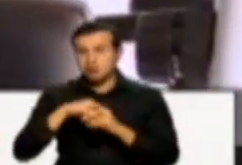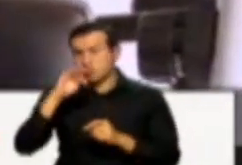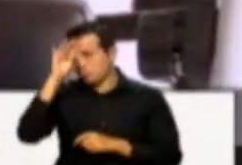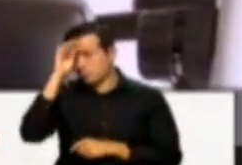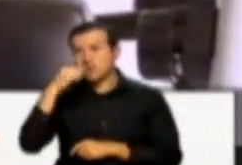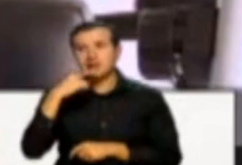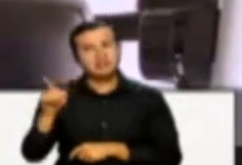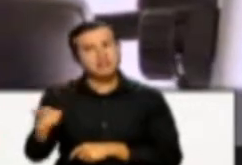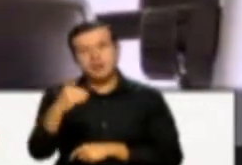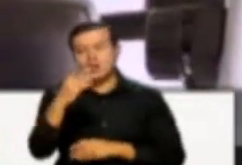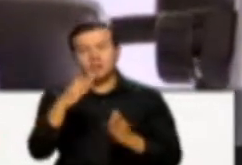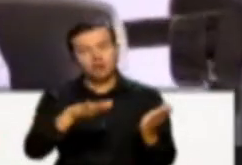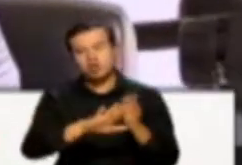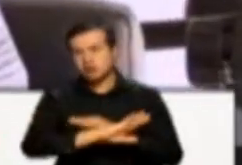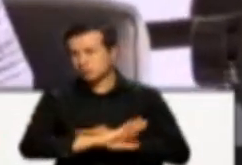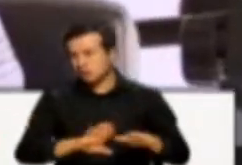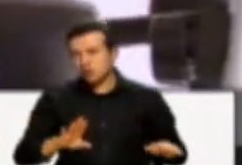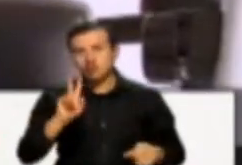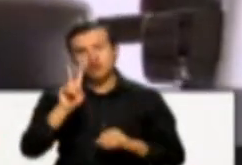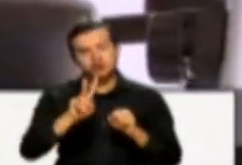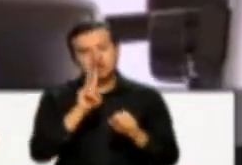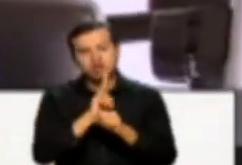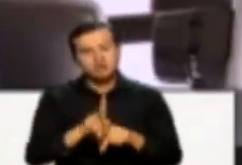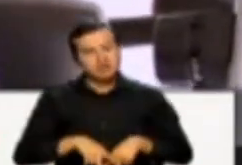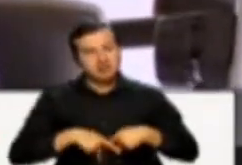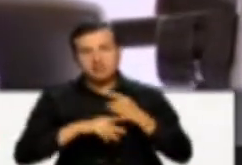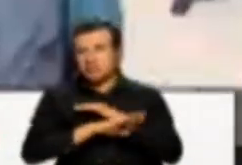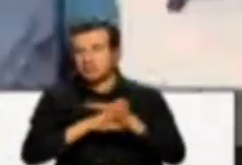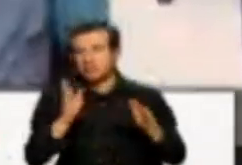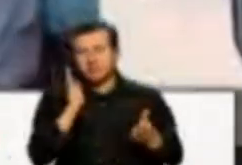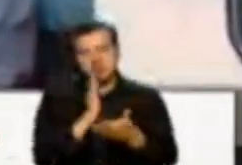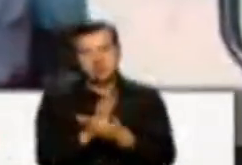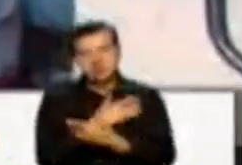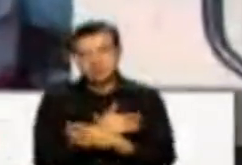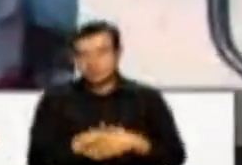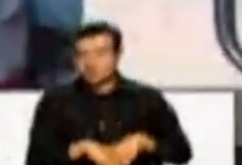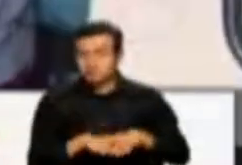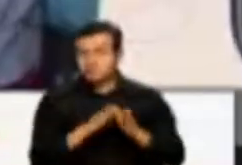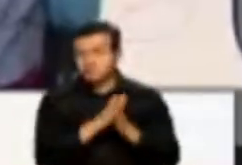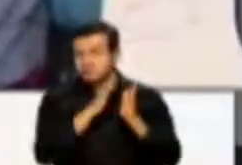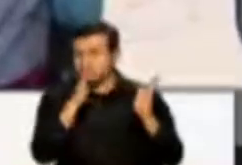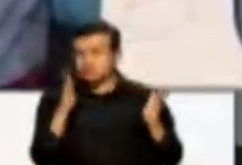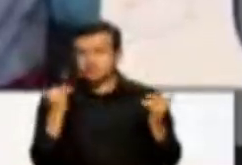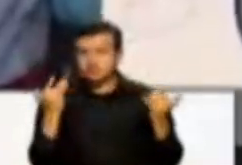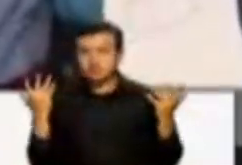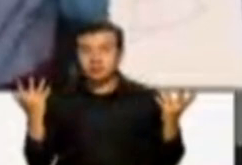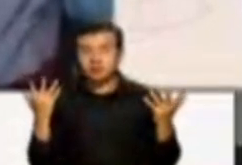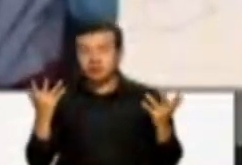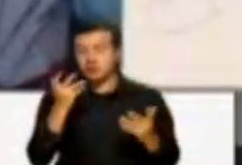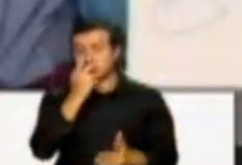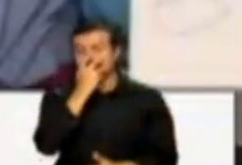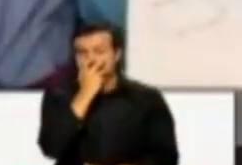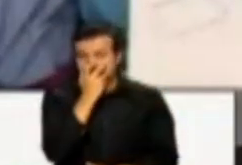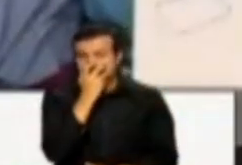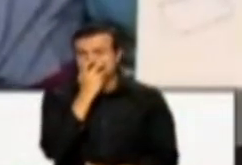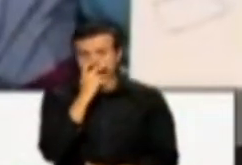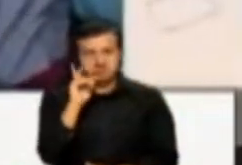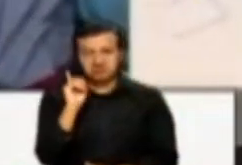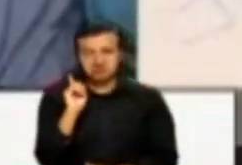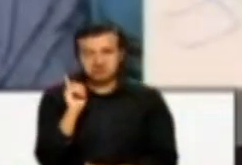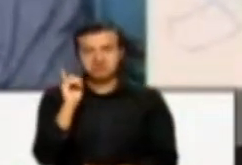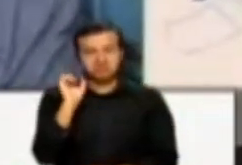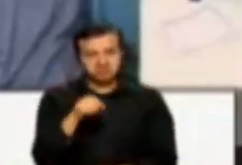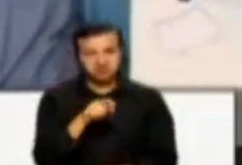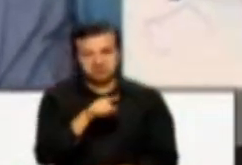desahuciaron me dijeron que tenía dos años de vida y que no podían hacerlo a partir de hoy ya no permanecerá atada a un tanque de oxígeno y